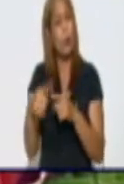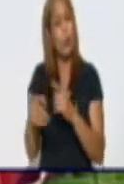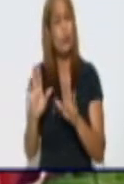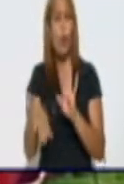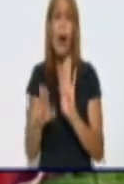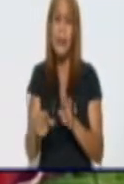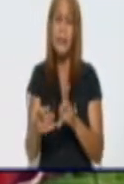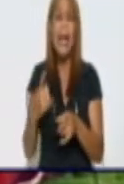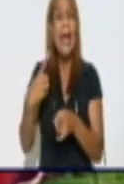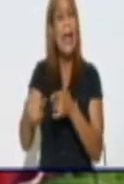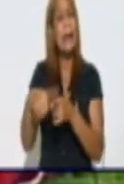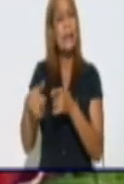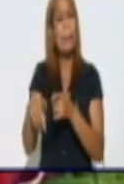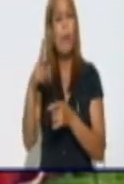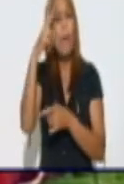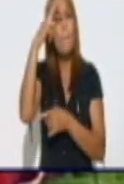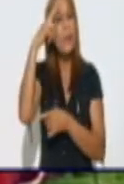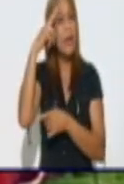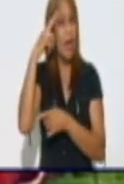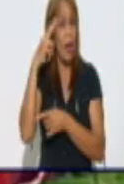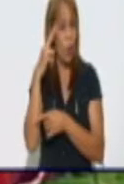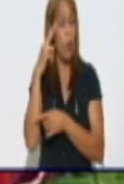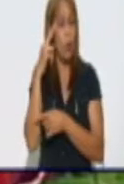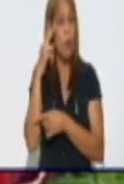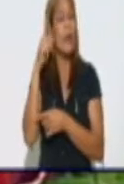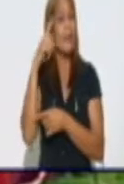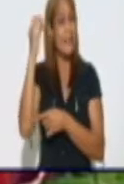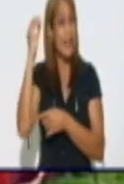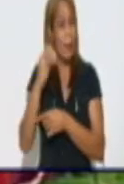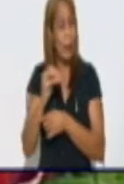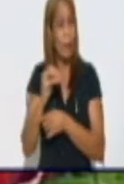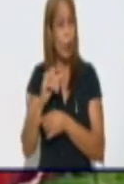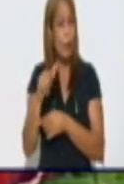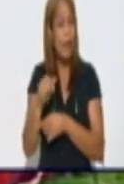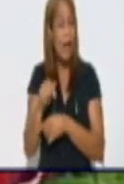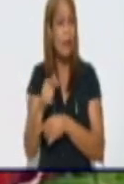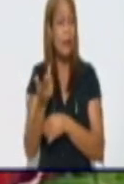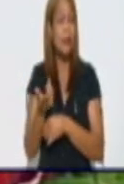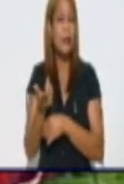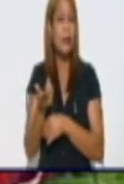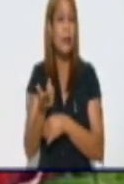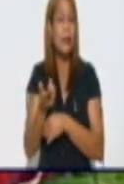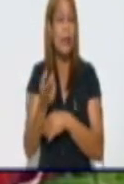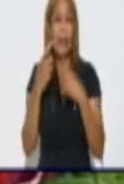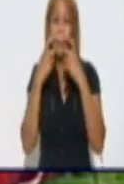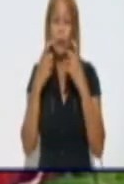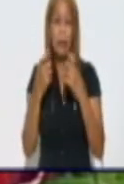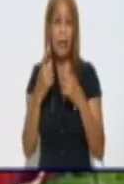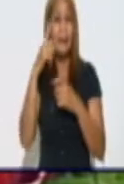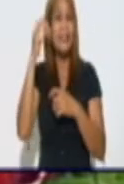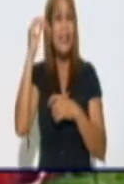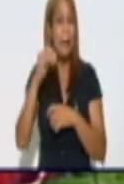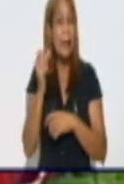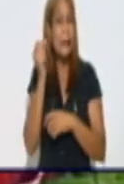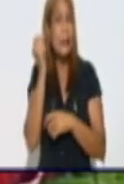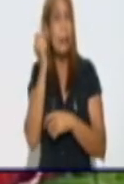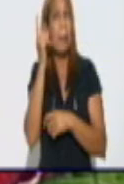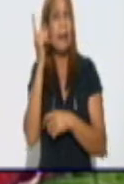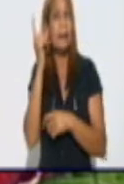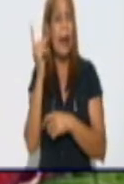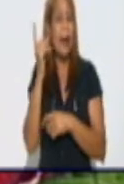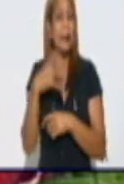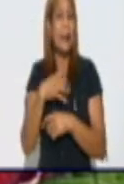además, donde juega un papel importante la innovación, donde juega un papel importante la ingeniosidad de